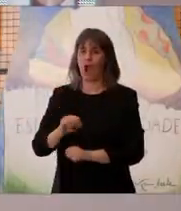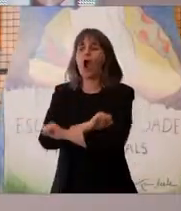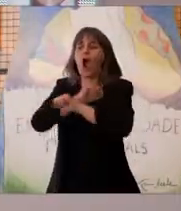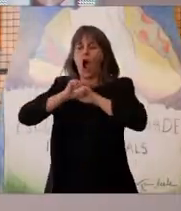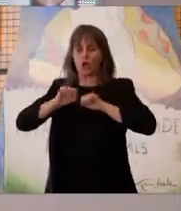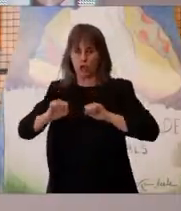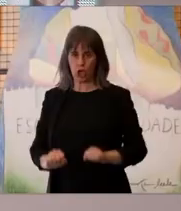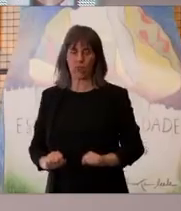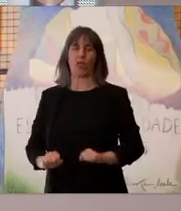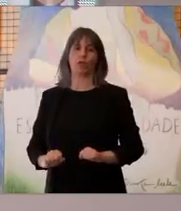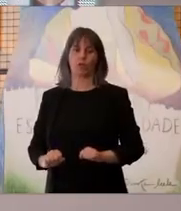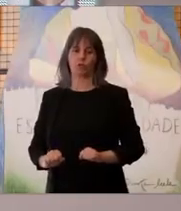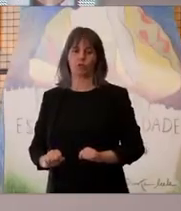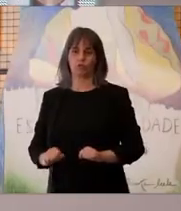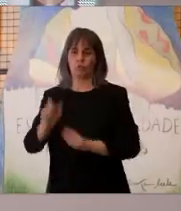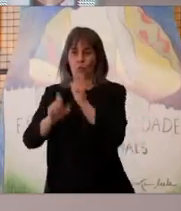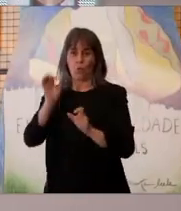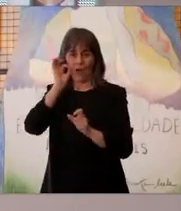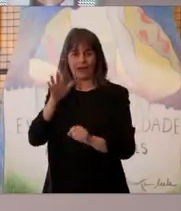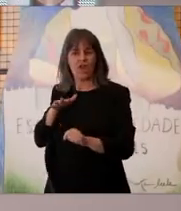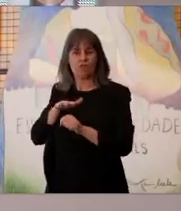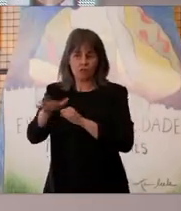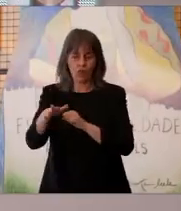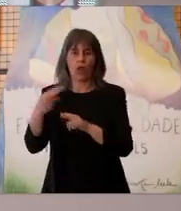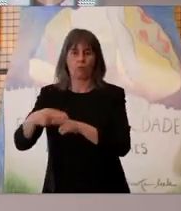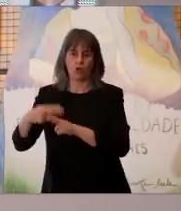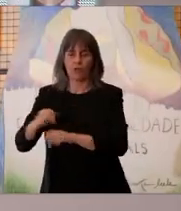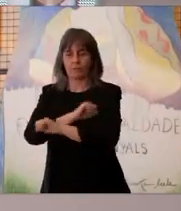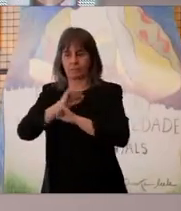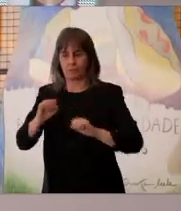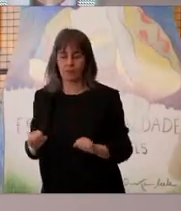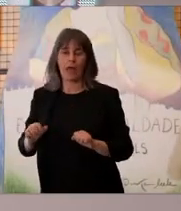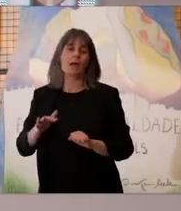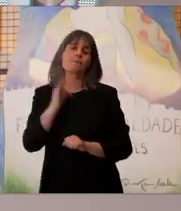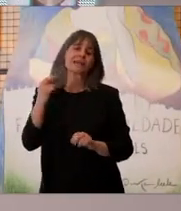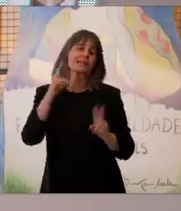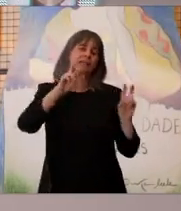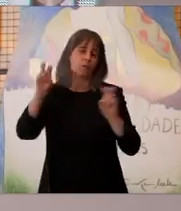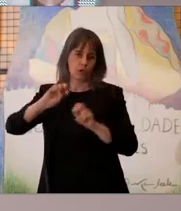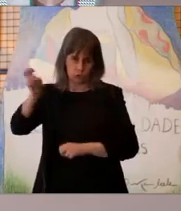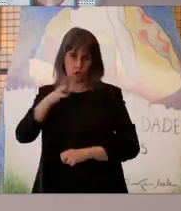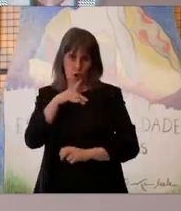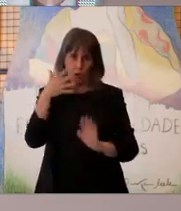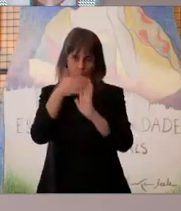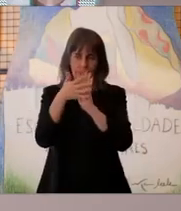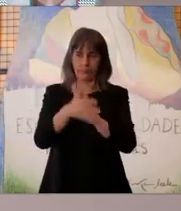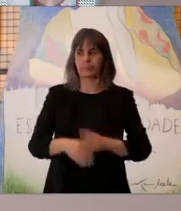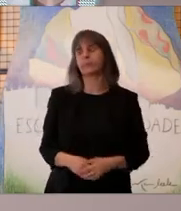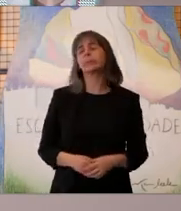de la influencia de las mujeres en política y otras cuestiones que vamos a ver ahora